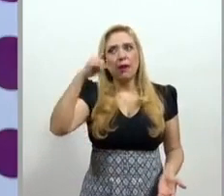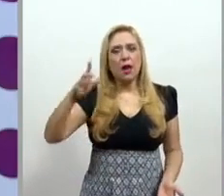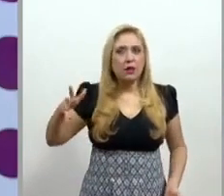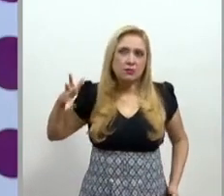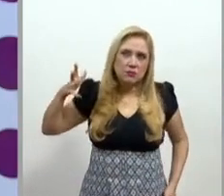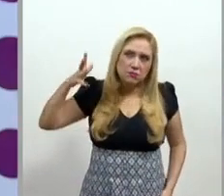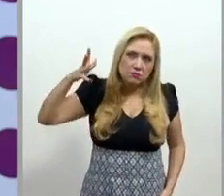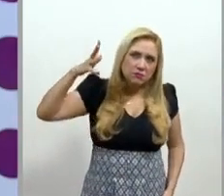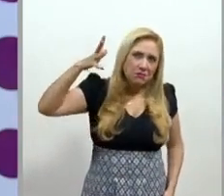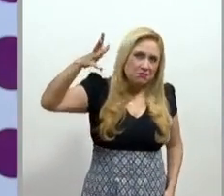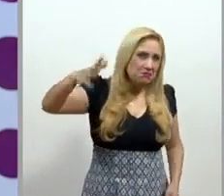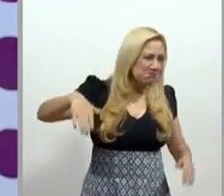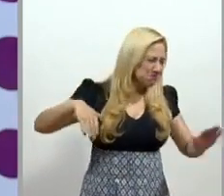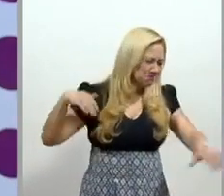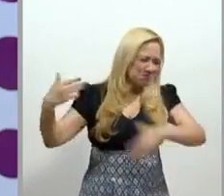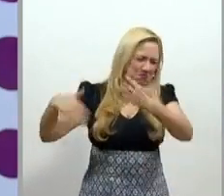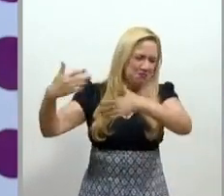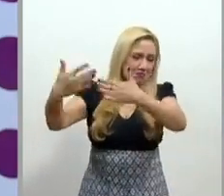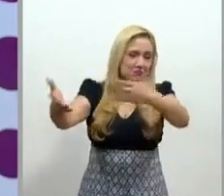que seguimos pensando